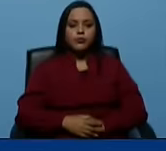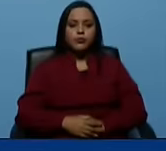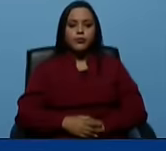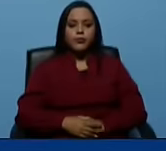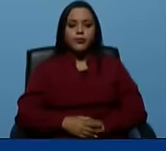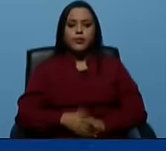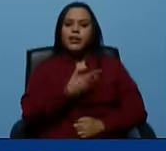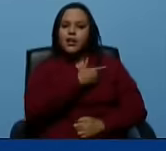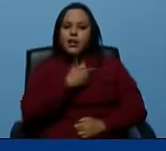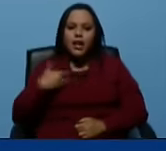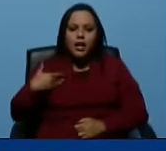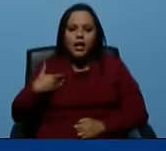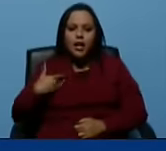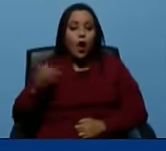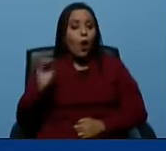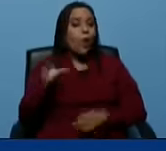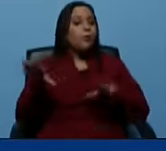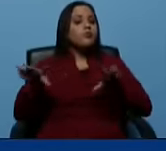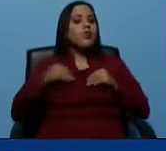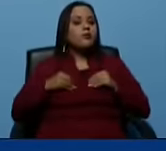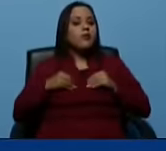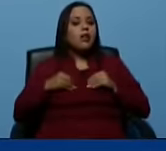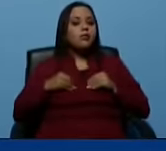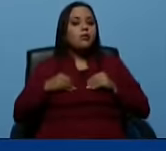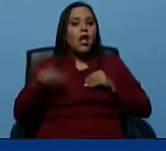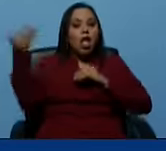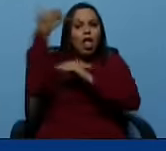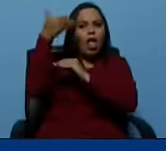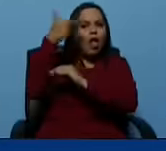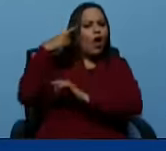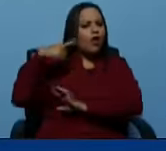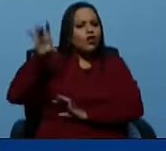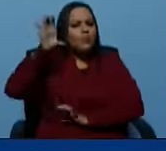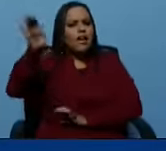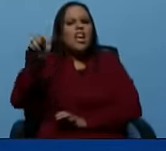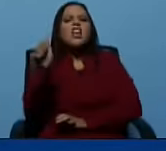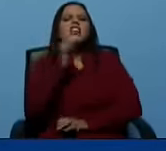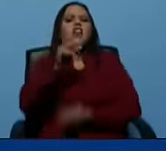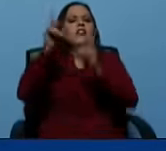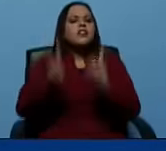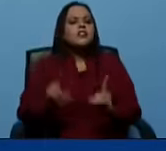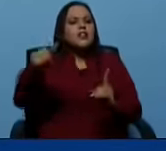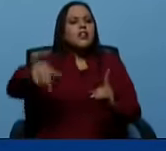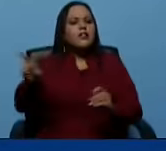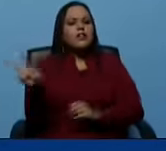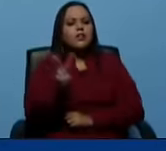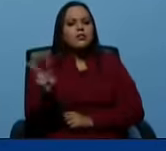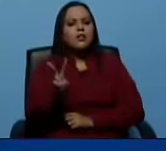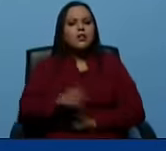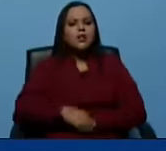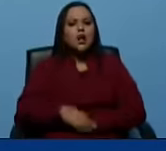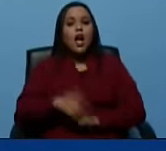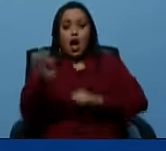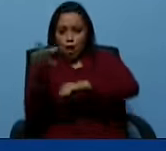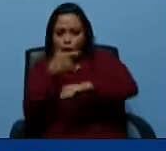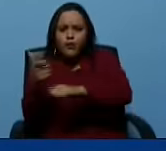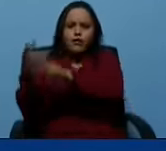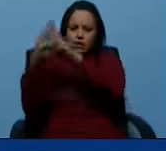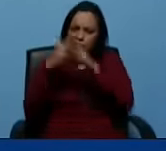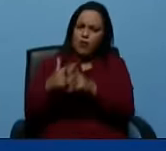desea ni acepta ser tutelado por nadie. ¿Quién decide en Venezuela? ¿El gobierno de Estados